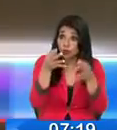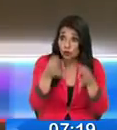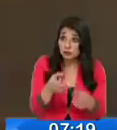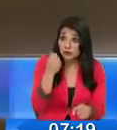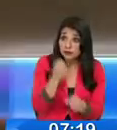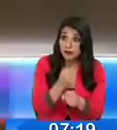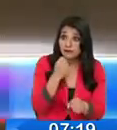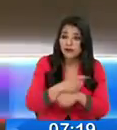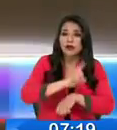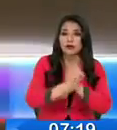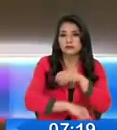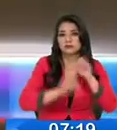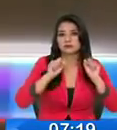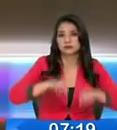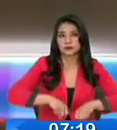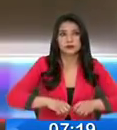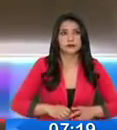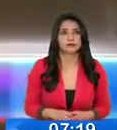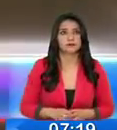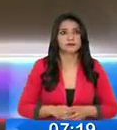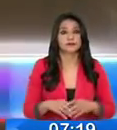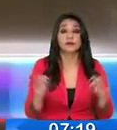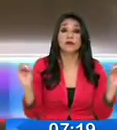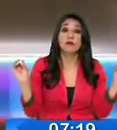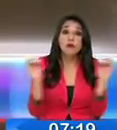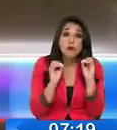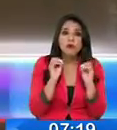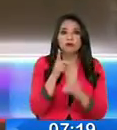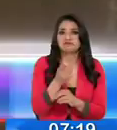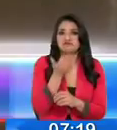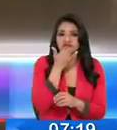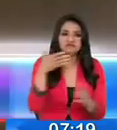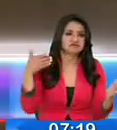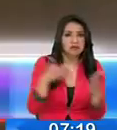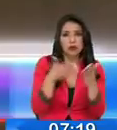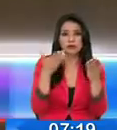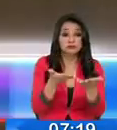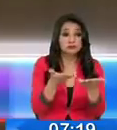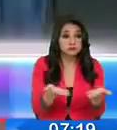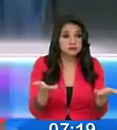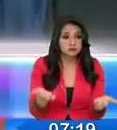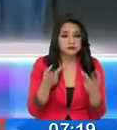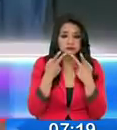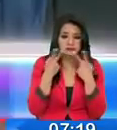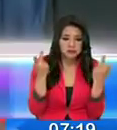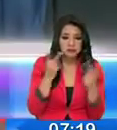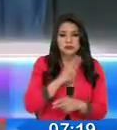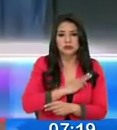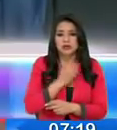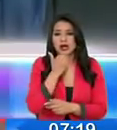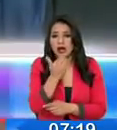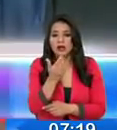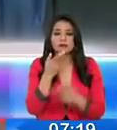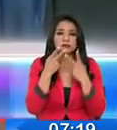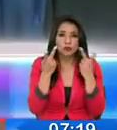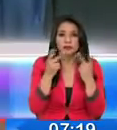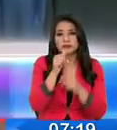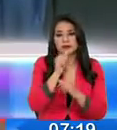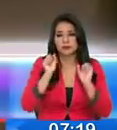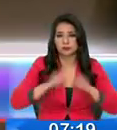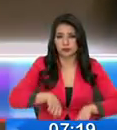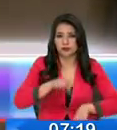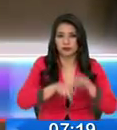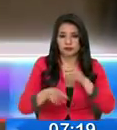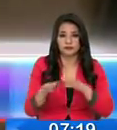deber. También cuando la infracción cometida ha afectado a bienes patrimoniales. También dentro de la propuesta de reforma al